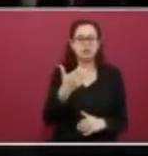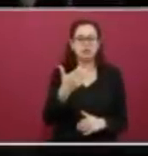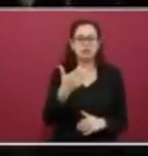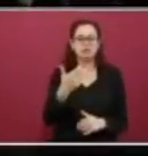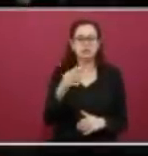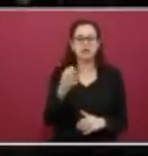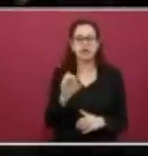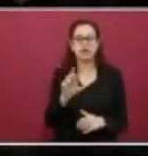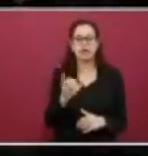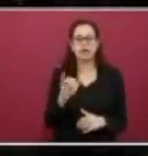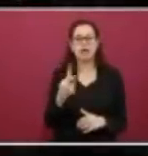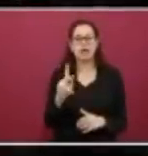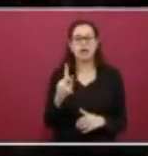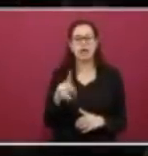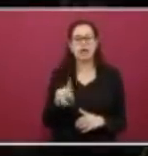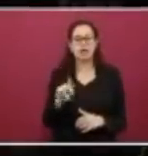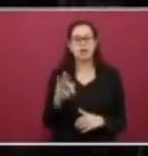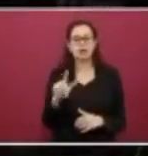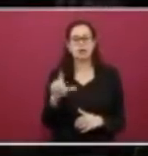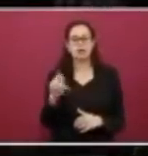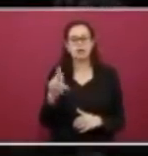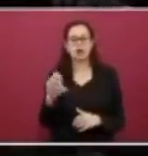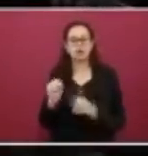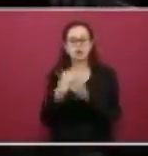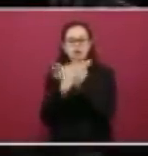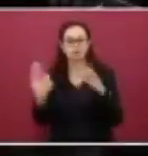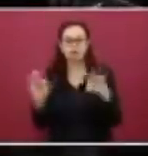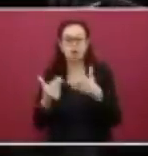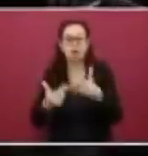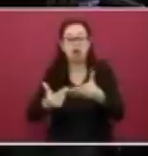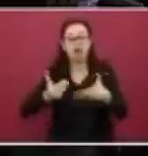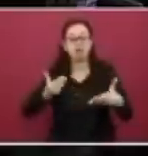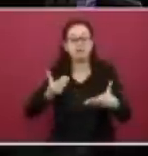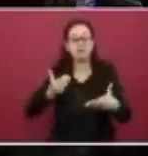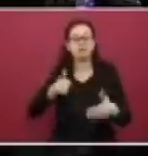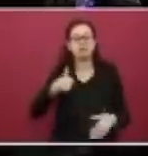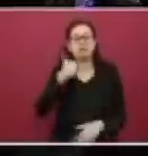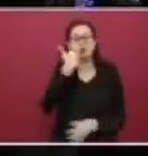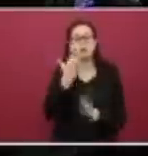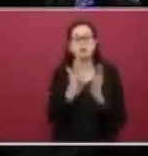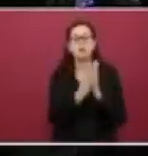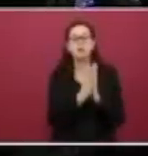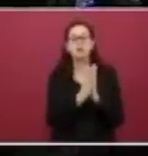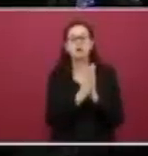flores e informe me gustaría nada más que pusieran